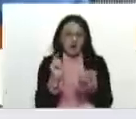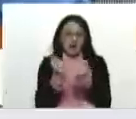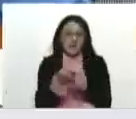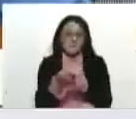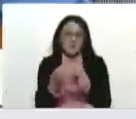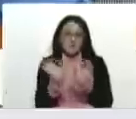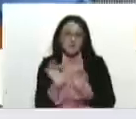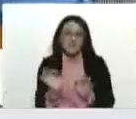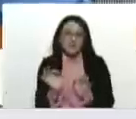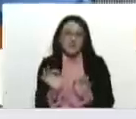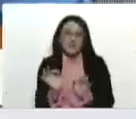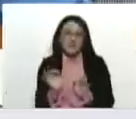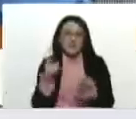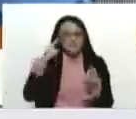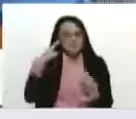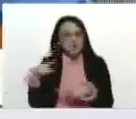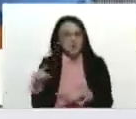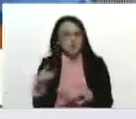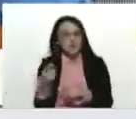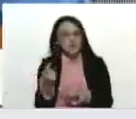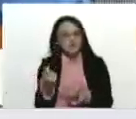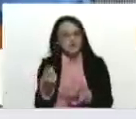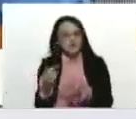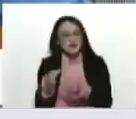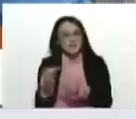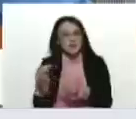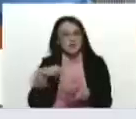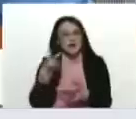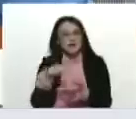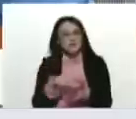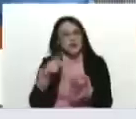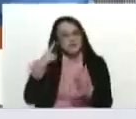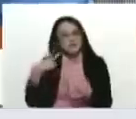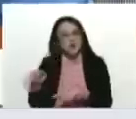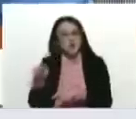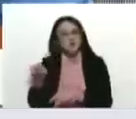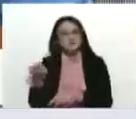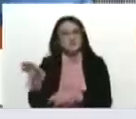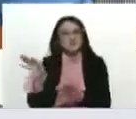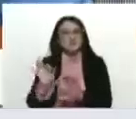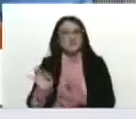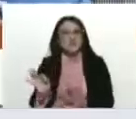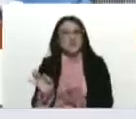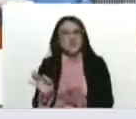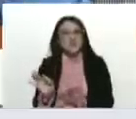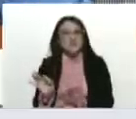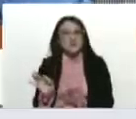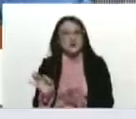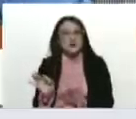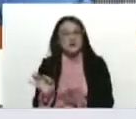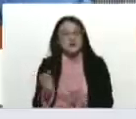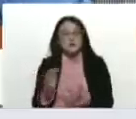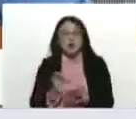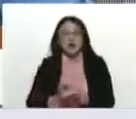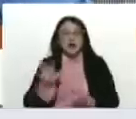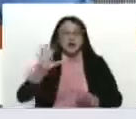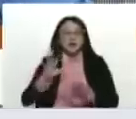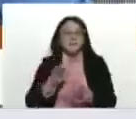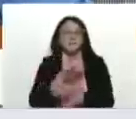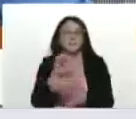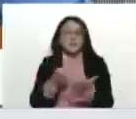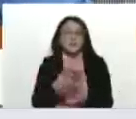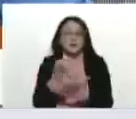cuando abandonan la moneda nacional está abandonando ese instrumento y se expone el país a gravísimos problemas